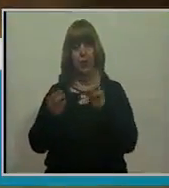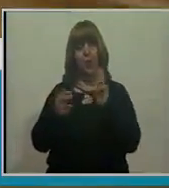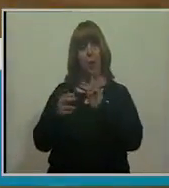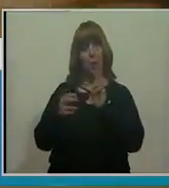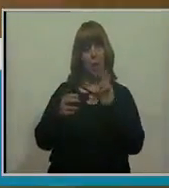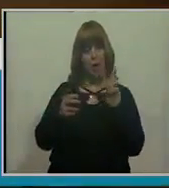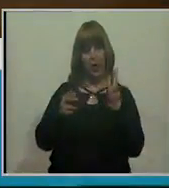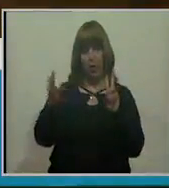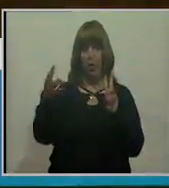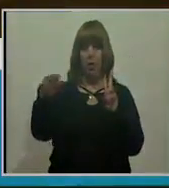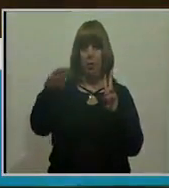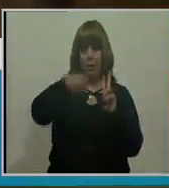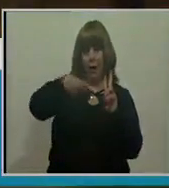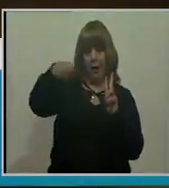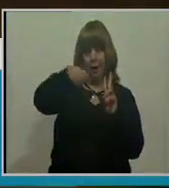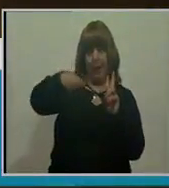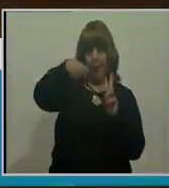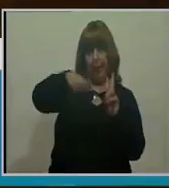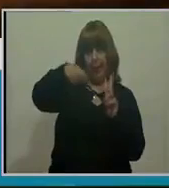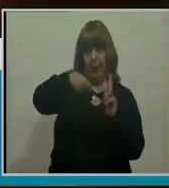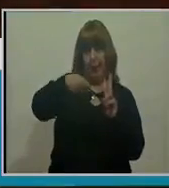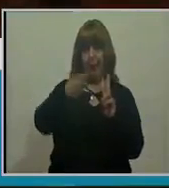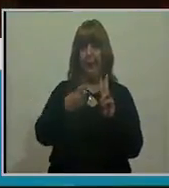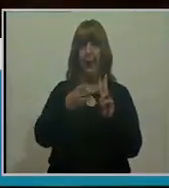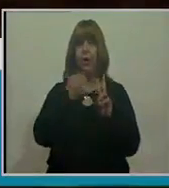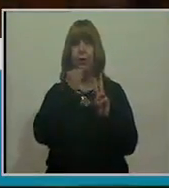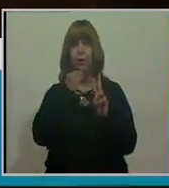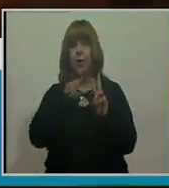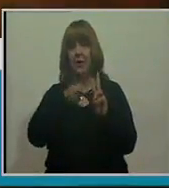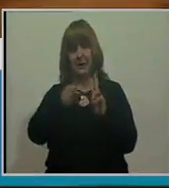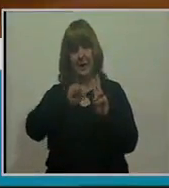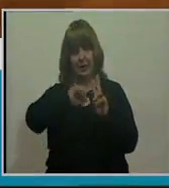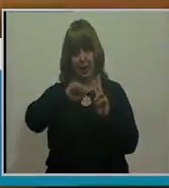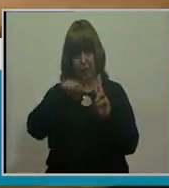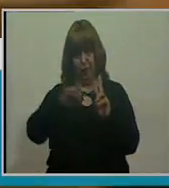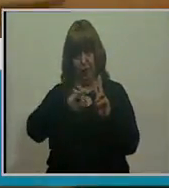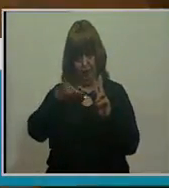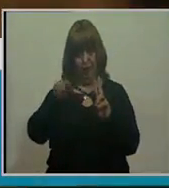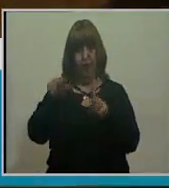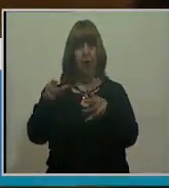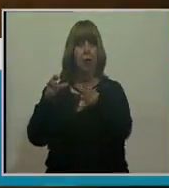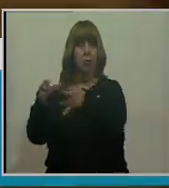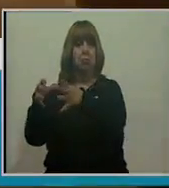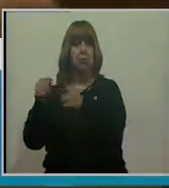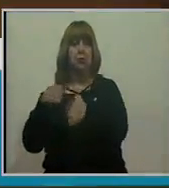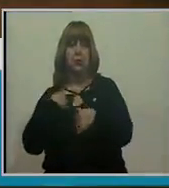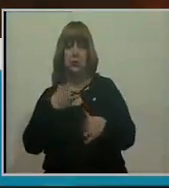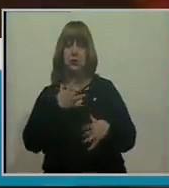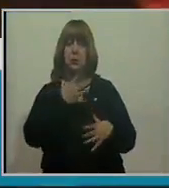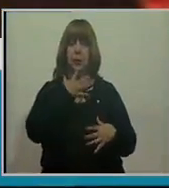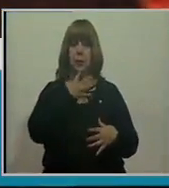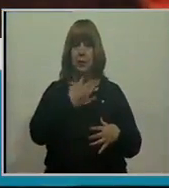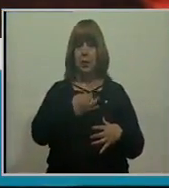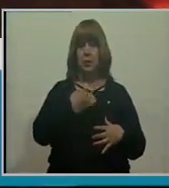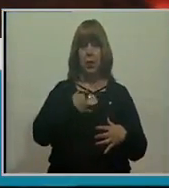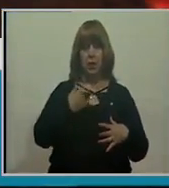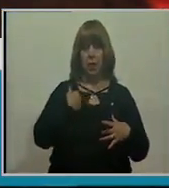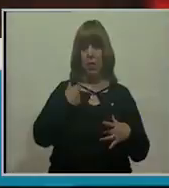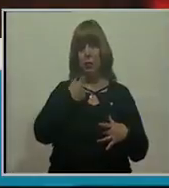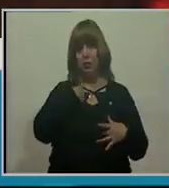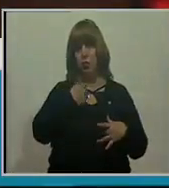quisieron usurpar estas casas y hubo momentos de tensión con los vecinos y adjudicatarios del lugar. La verdad que nosotros no tenemos nada que ver con